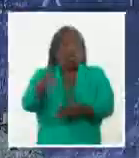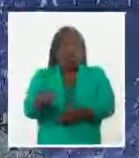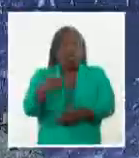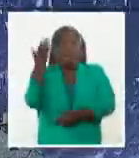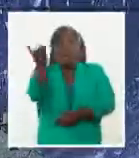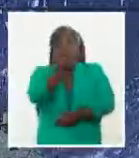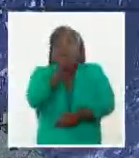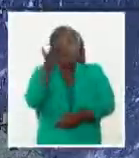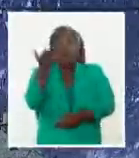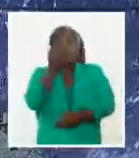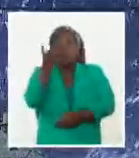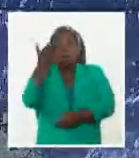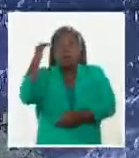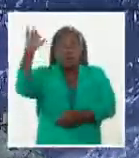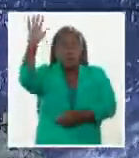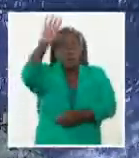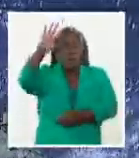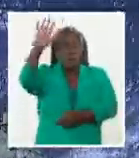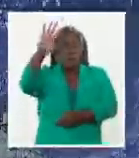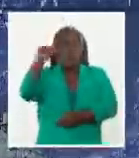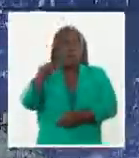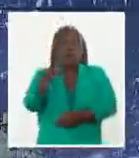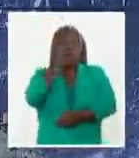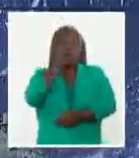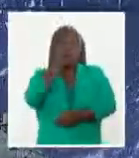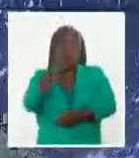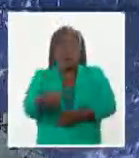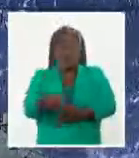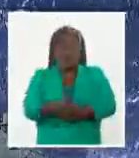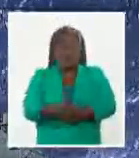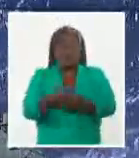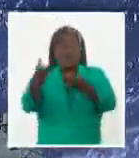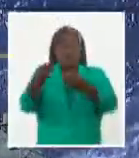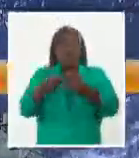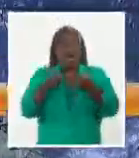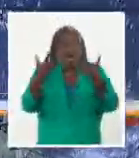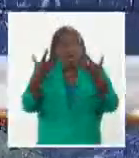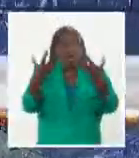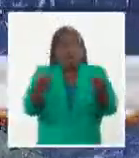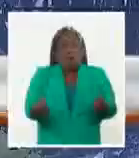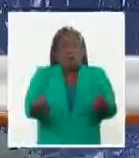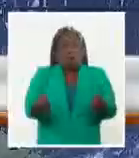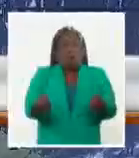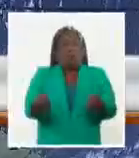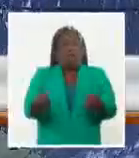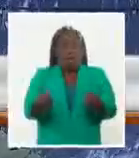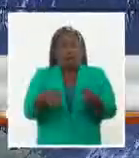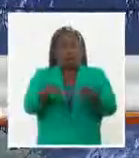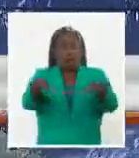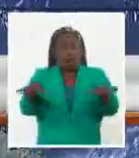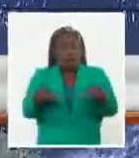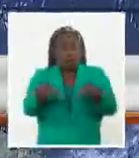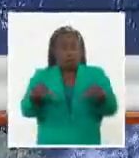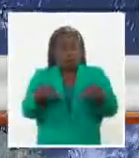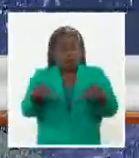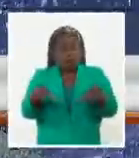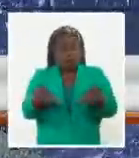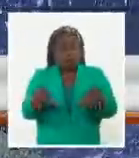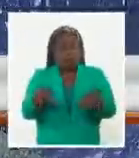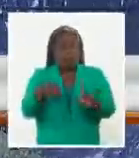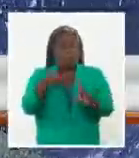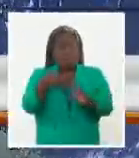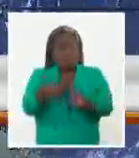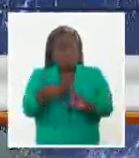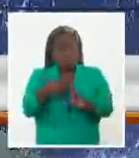altura inciden en nuestra área geográfica, han estado aportando humedad con ciertas condiciones de inestabilidad, y si a esto también se le une